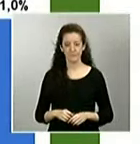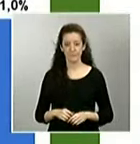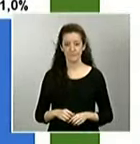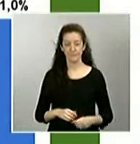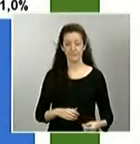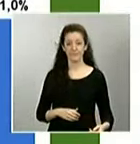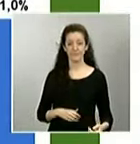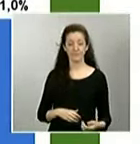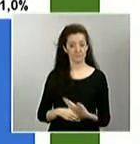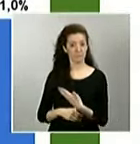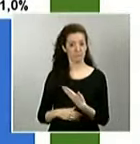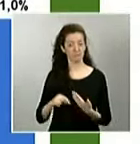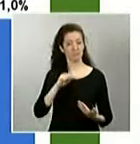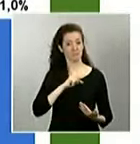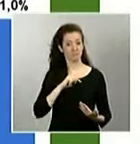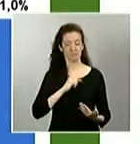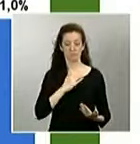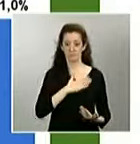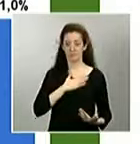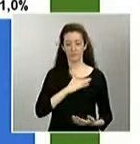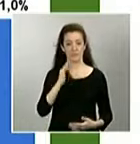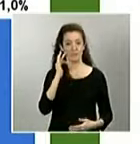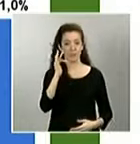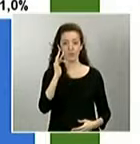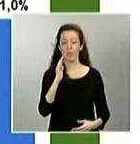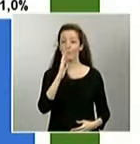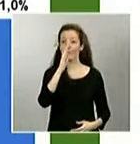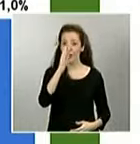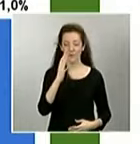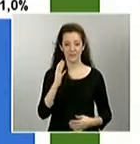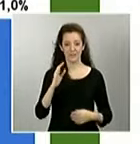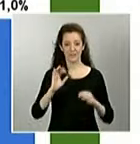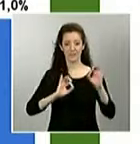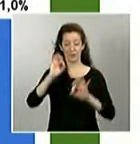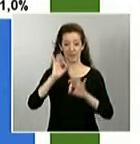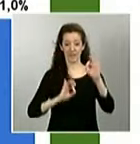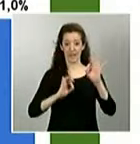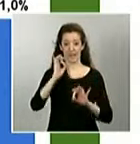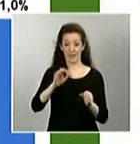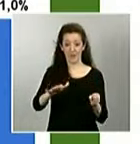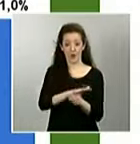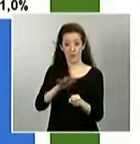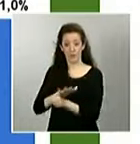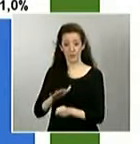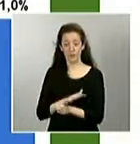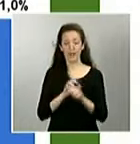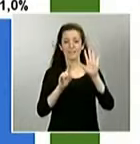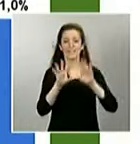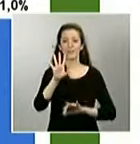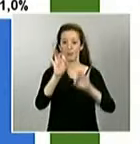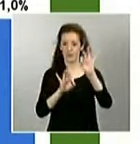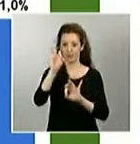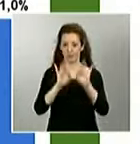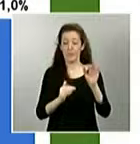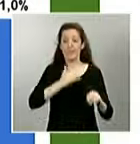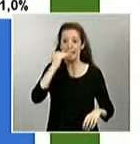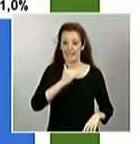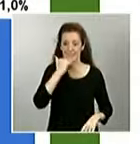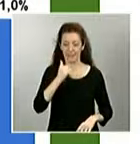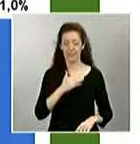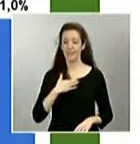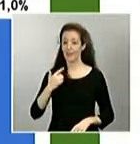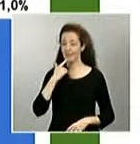desde el Gobierno, pues alcanzamos una tasa de cobertura de casi 65%, volvemos a incrementar casi cinco puntos